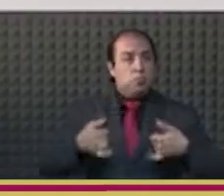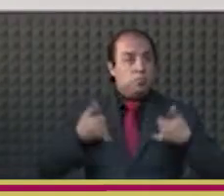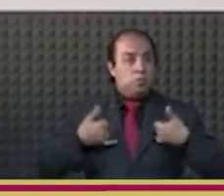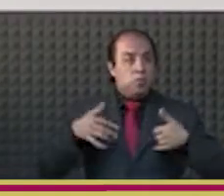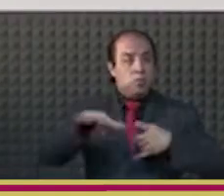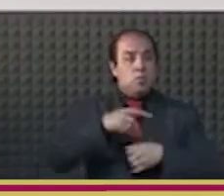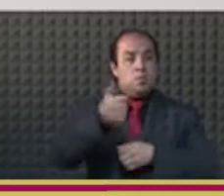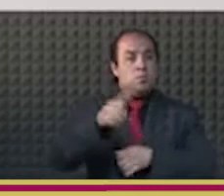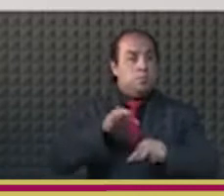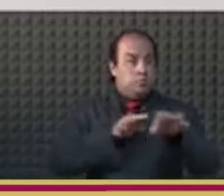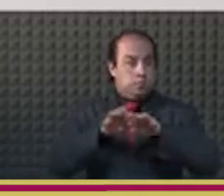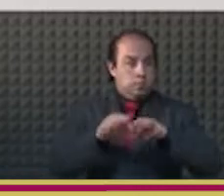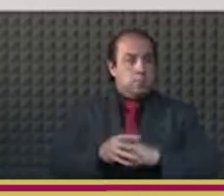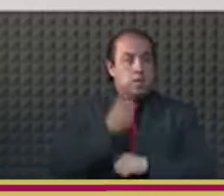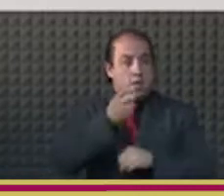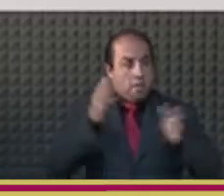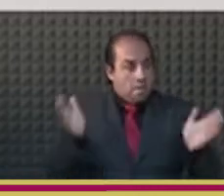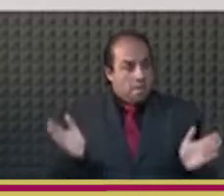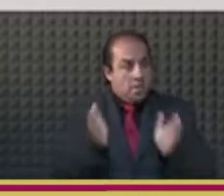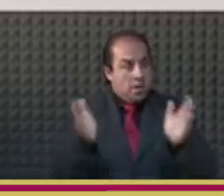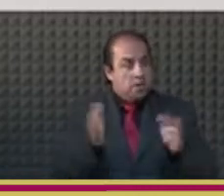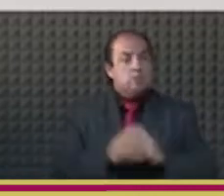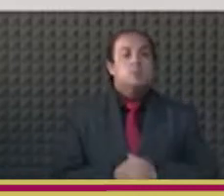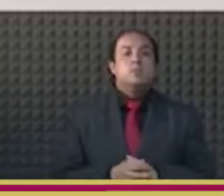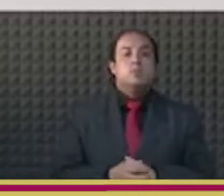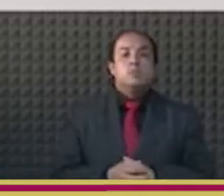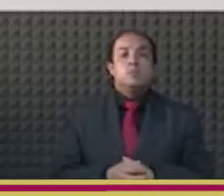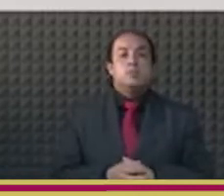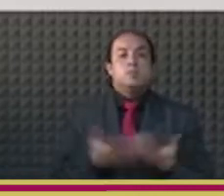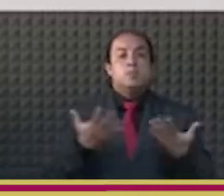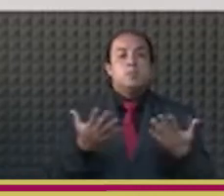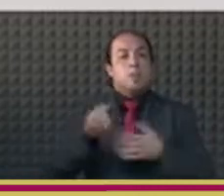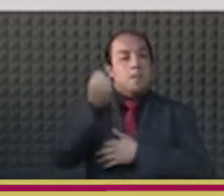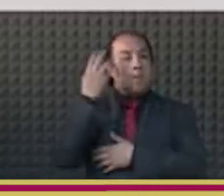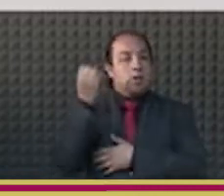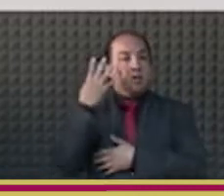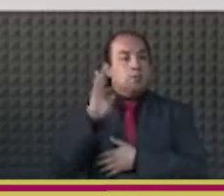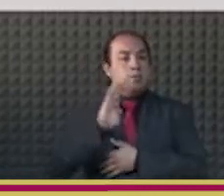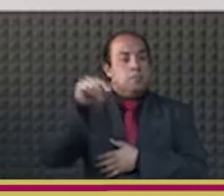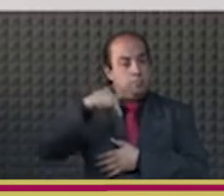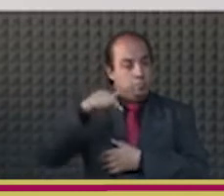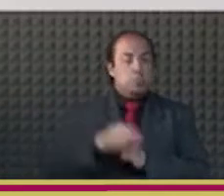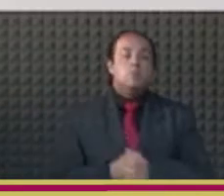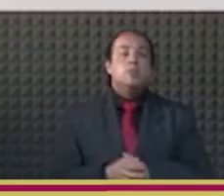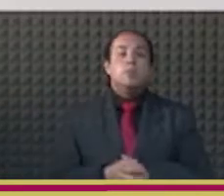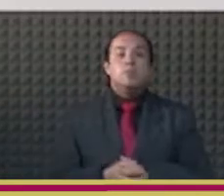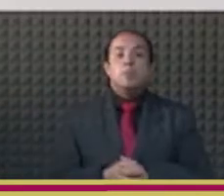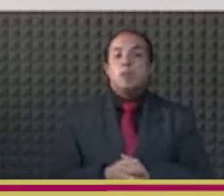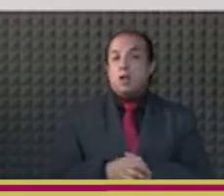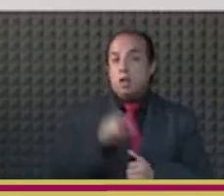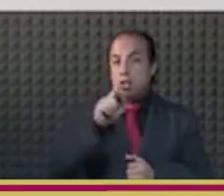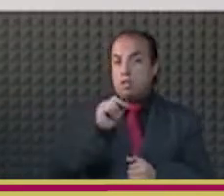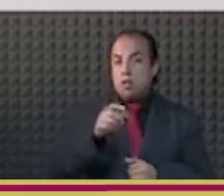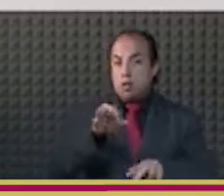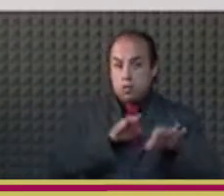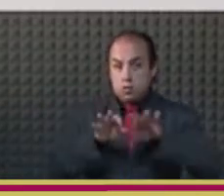su primer empleo es lo que motiva de manera destacada la realización de eventos como este, y sobre todo que estos